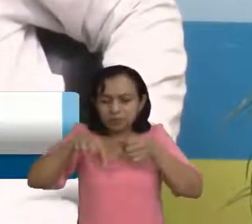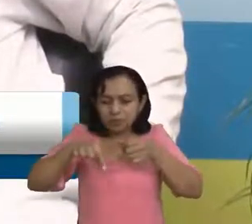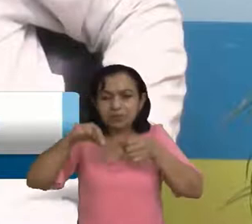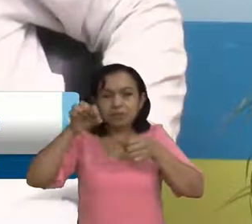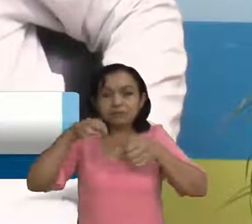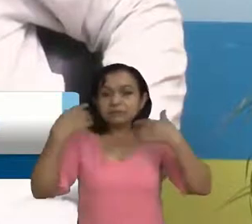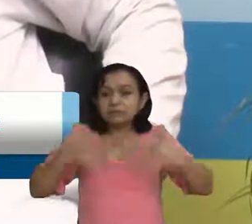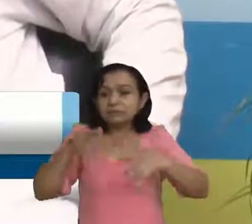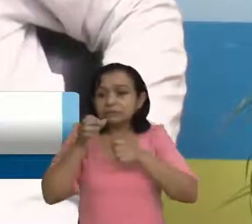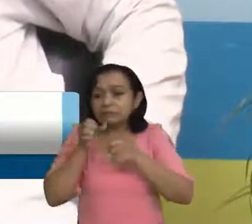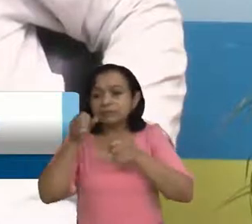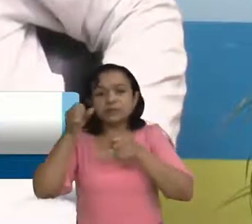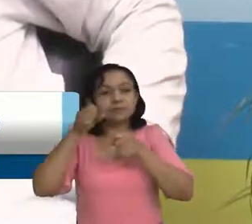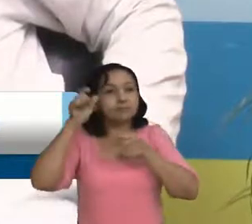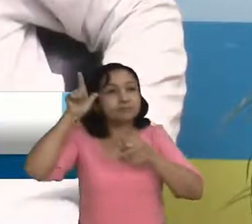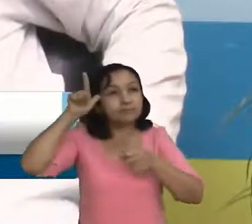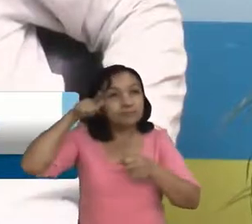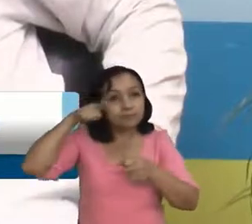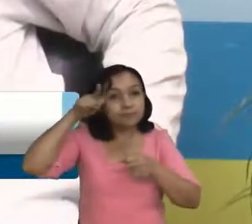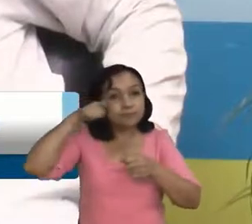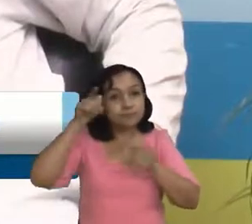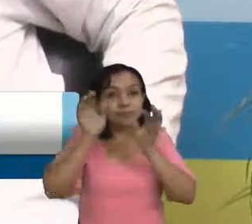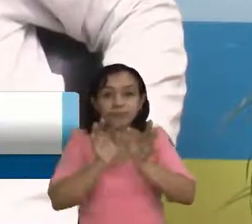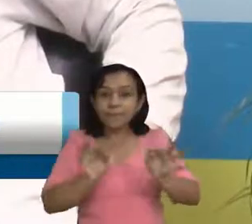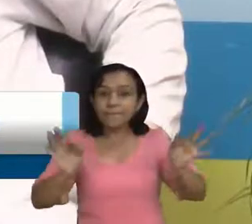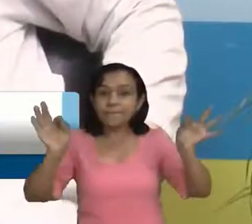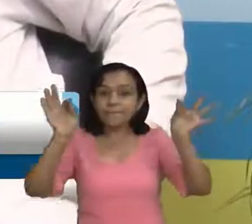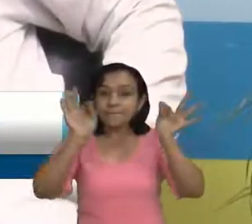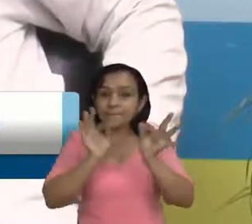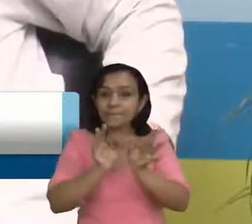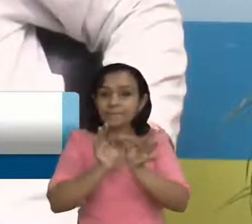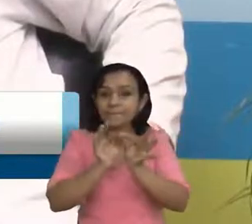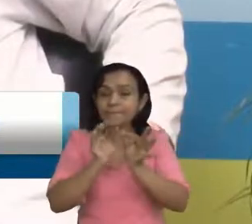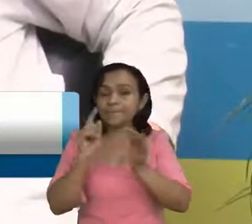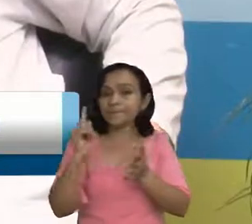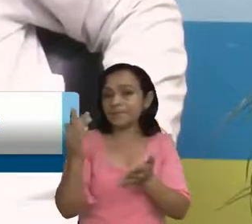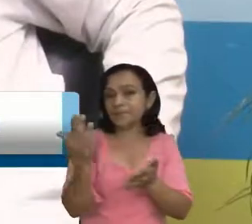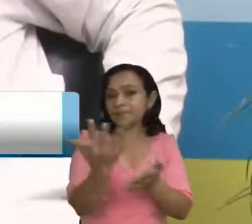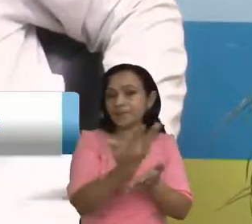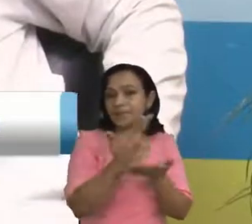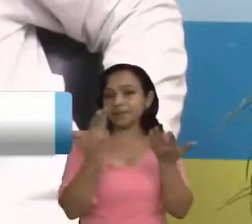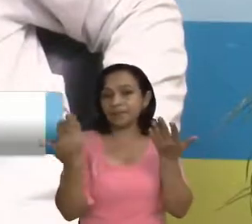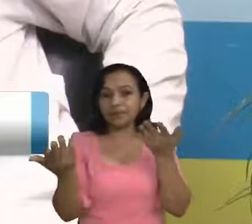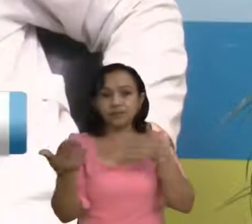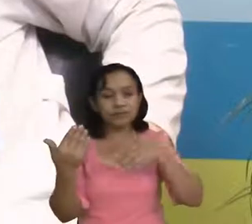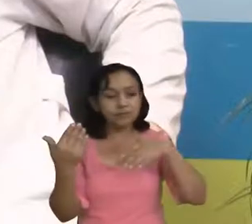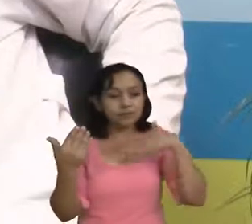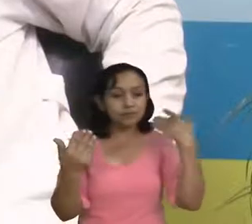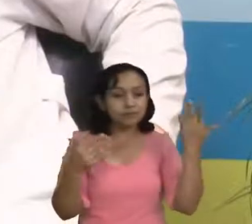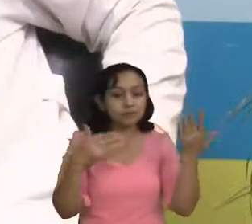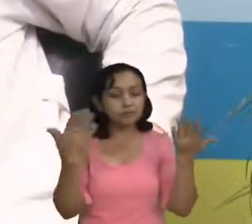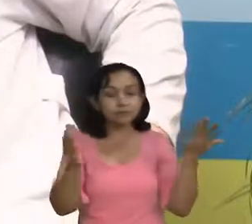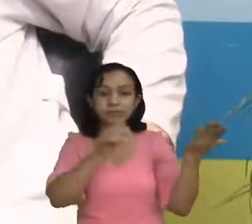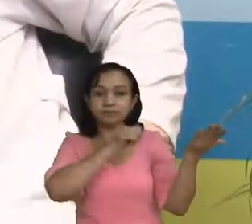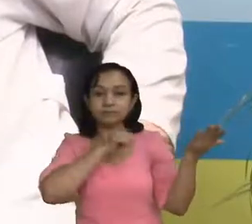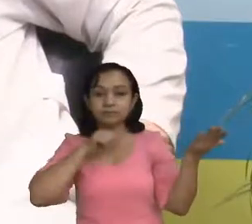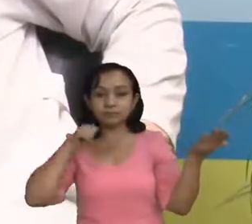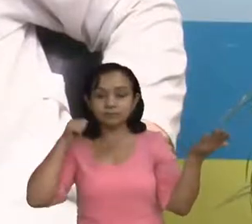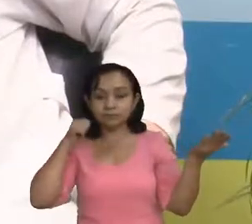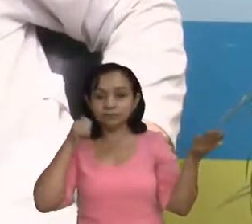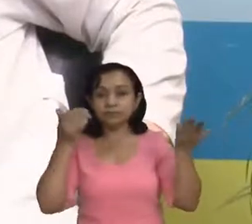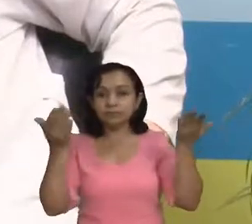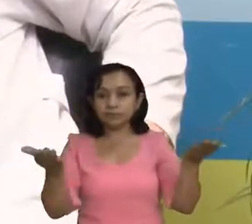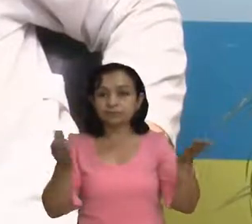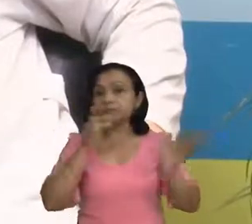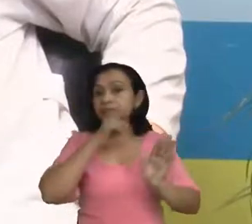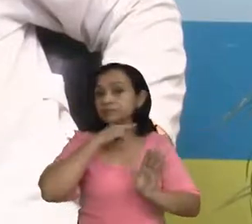orinar. Entonces, lo más importante en todo esto es lo que es el examen físico unido,